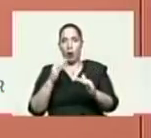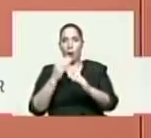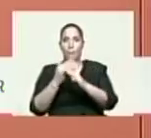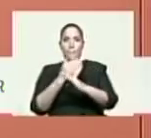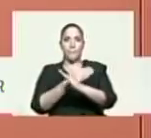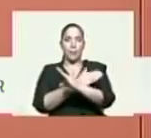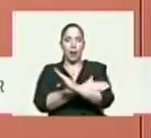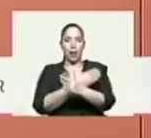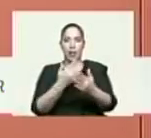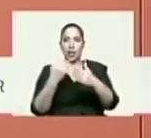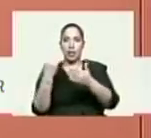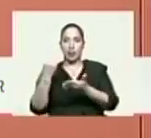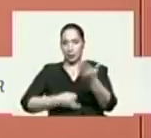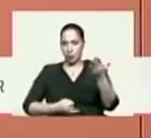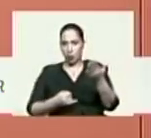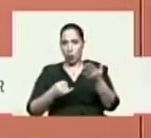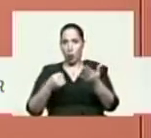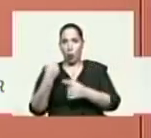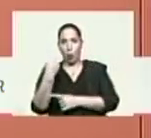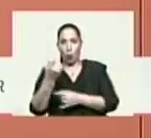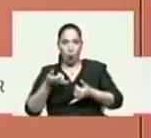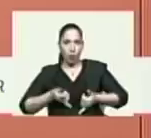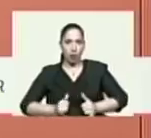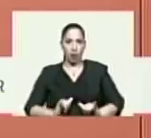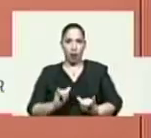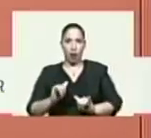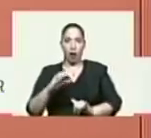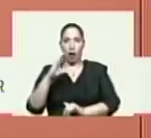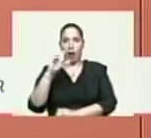una de las hijas de Carrasco.